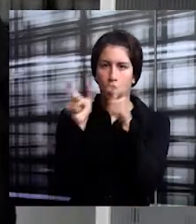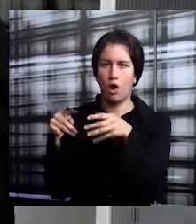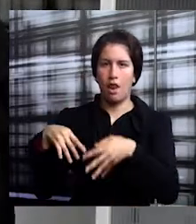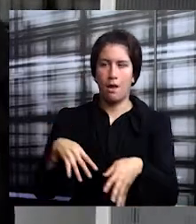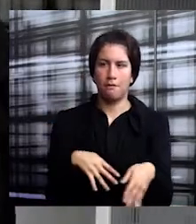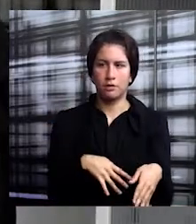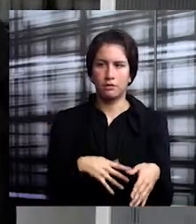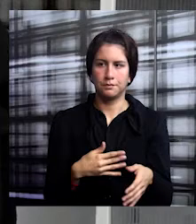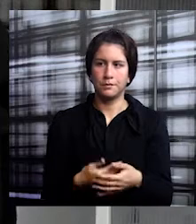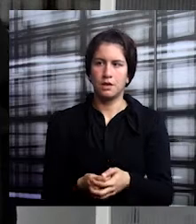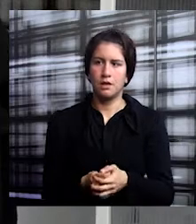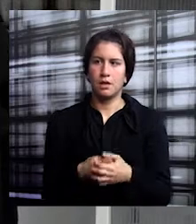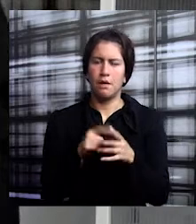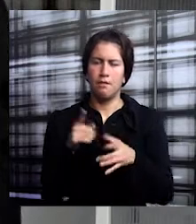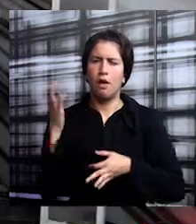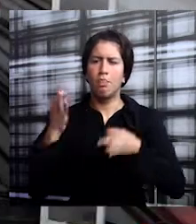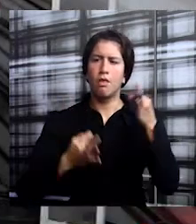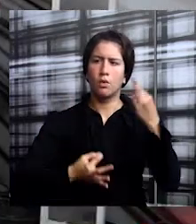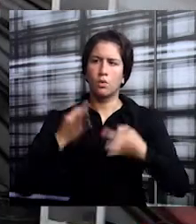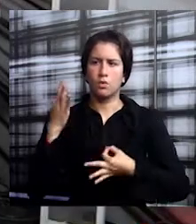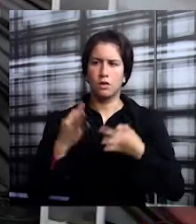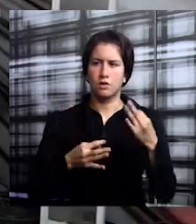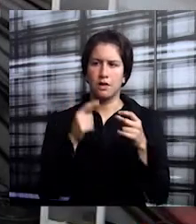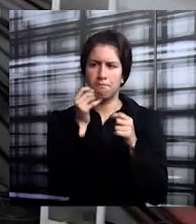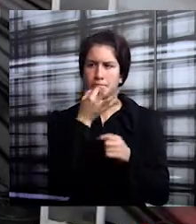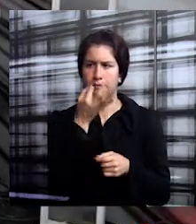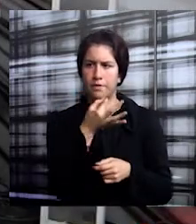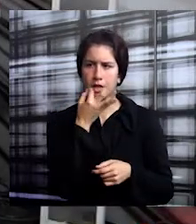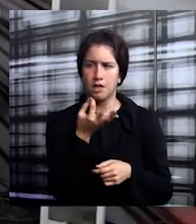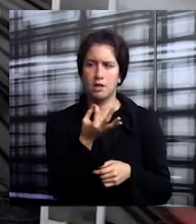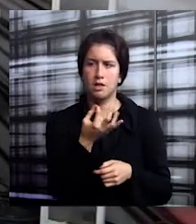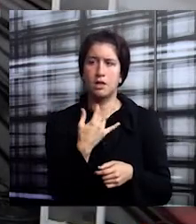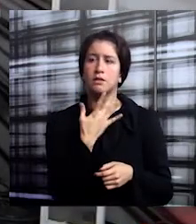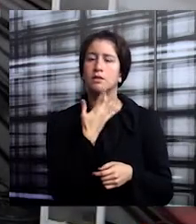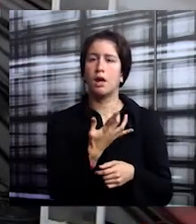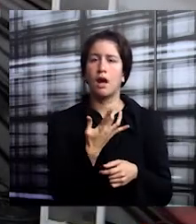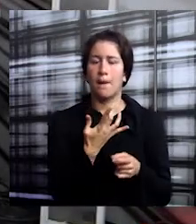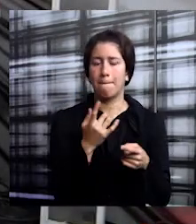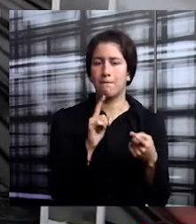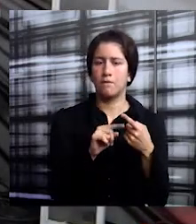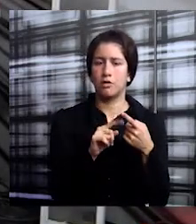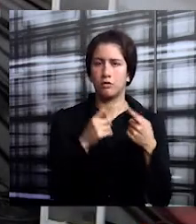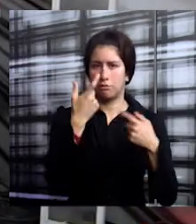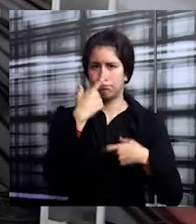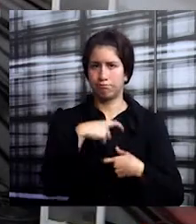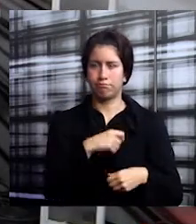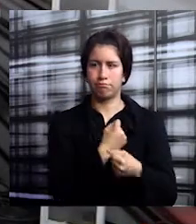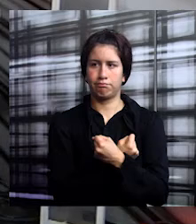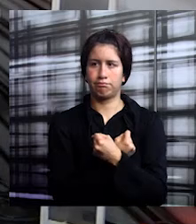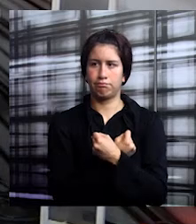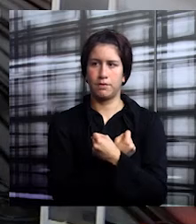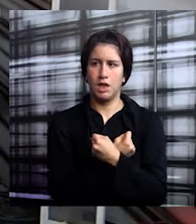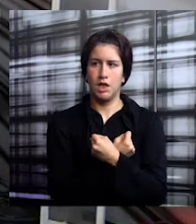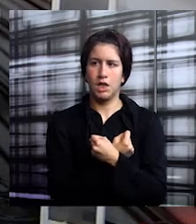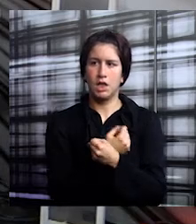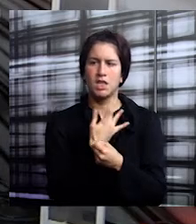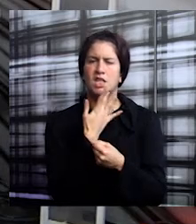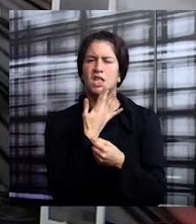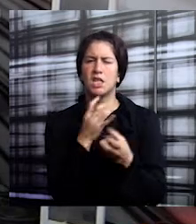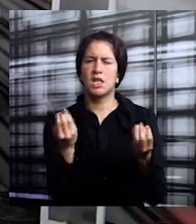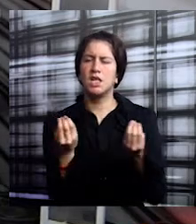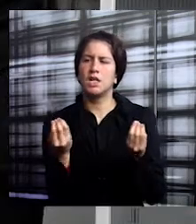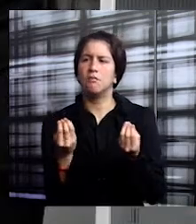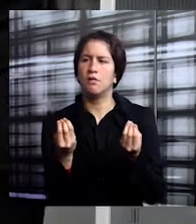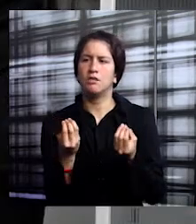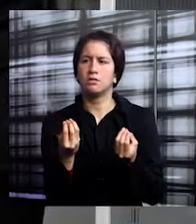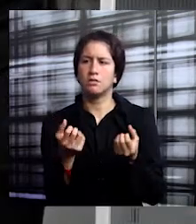judicial habla de la persona del policía, ¿no es cierto?, el agente del Estado. Pero ¿qué pasa con aquel dueño